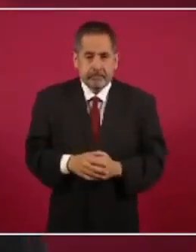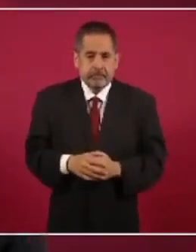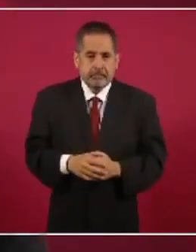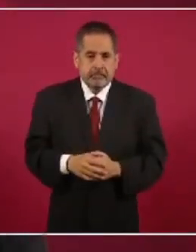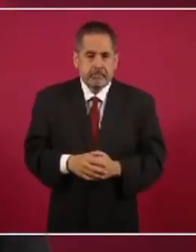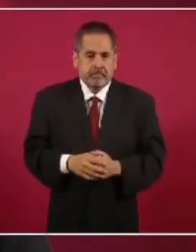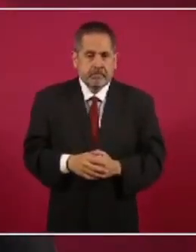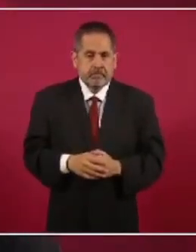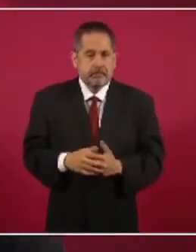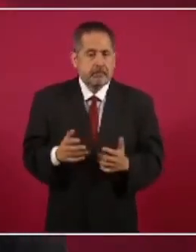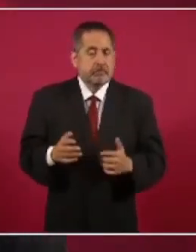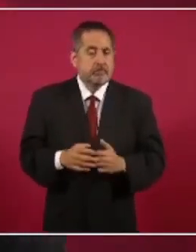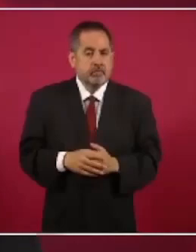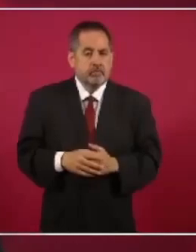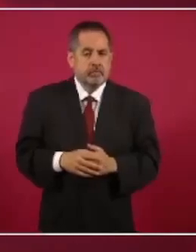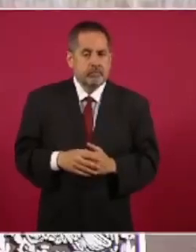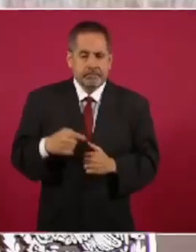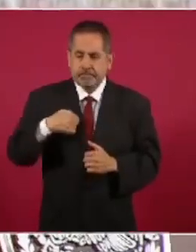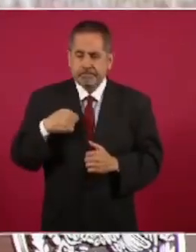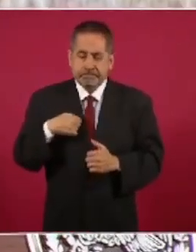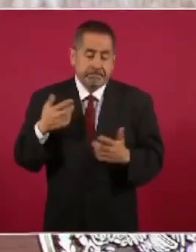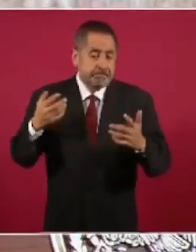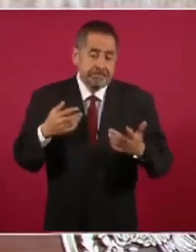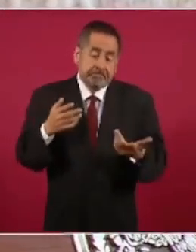O sea, me veo obligado